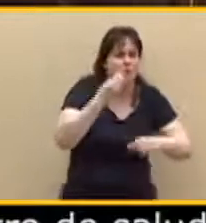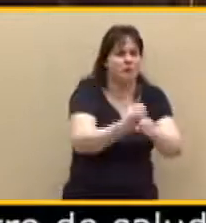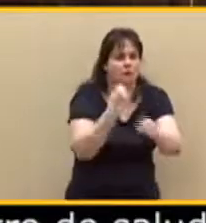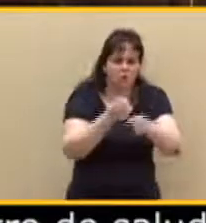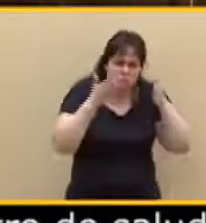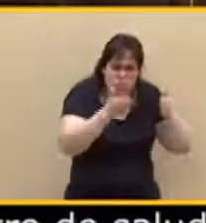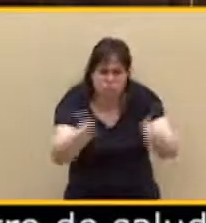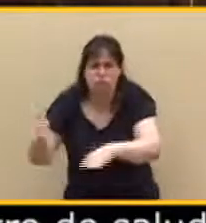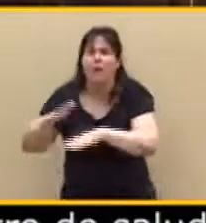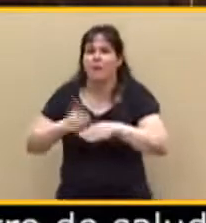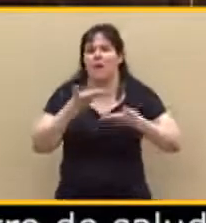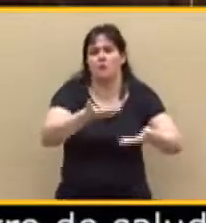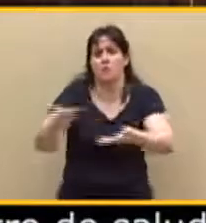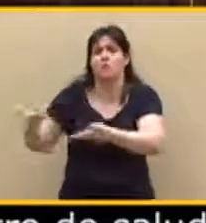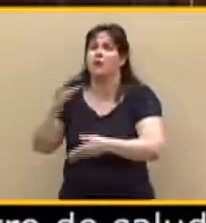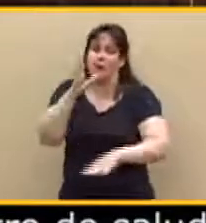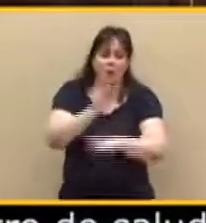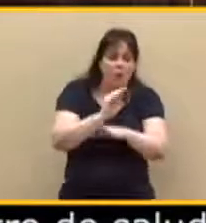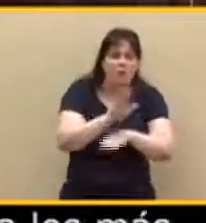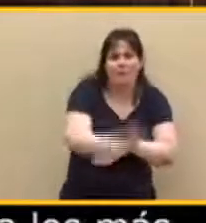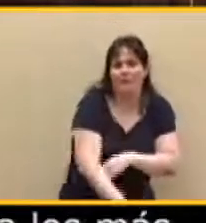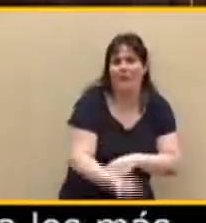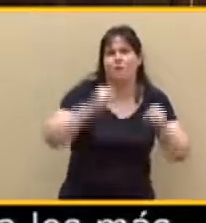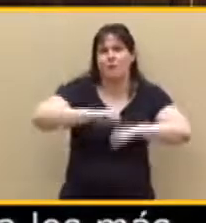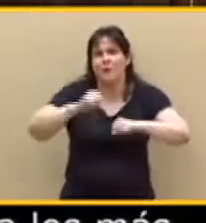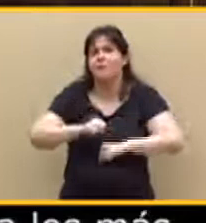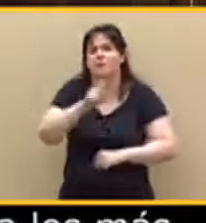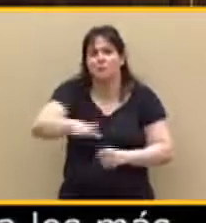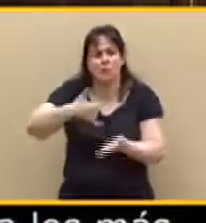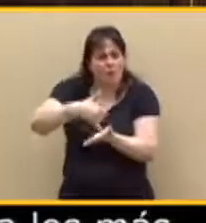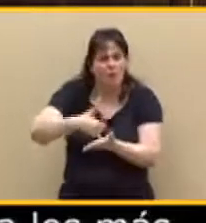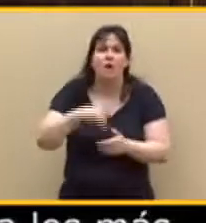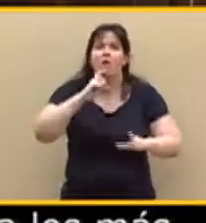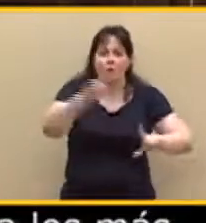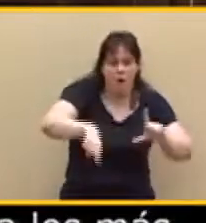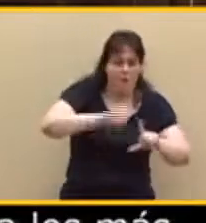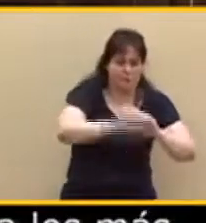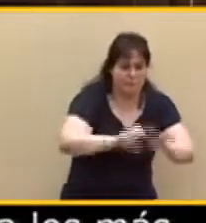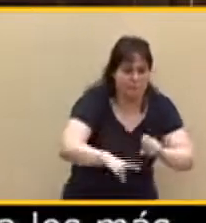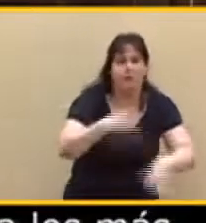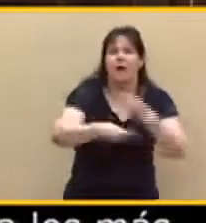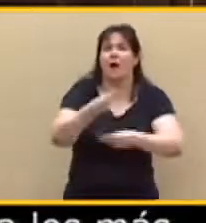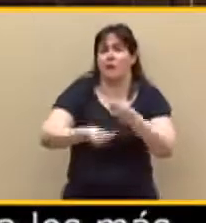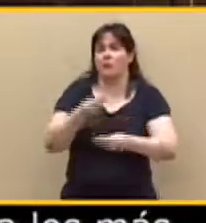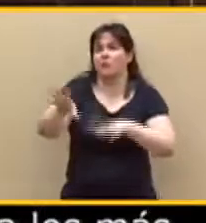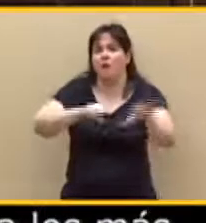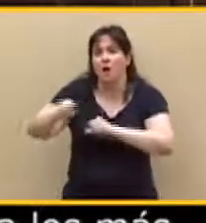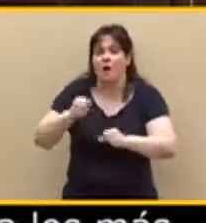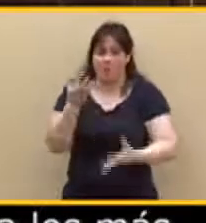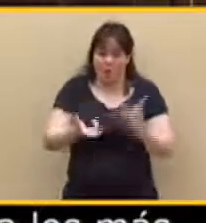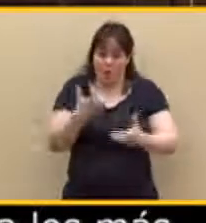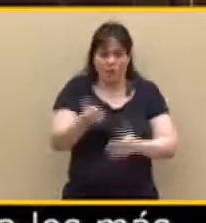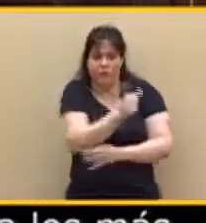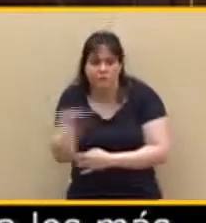mayores y a la vez a los más vulnerables, poniendo lavadoras, haciendo la compra, preparando comidas para toda la semana, y que son